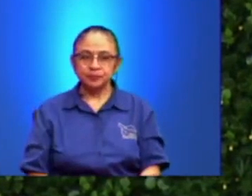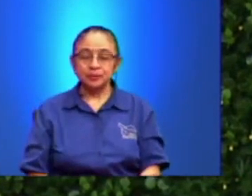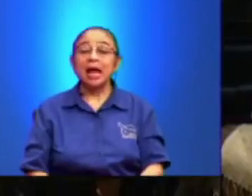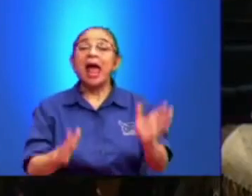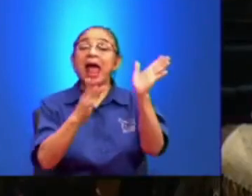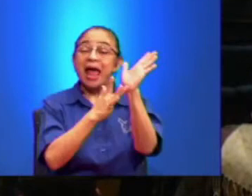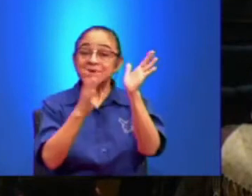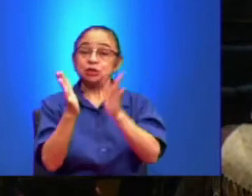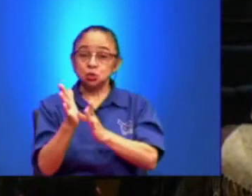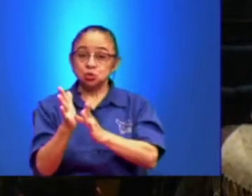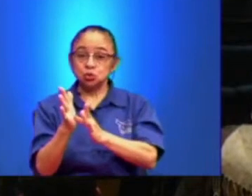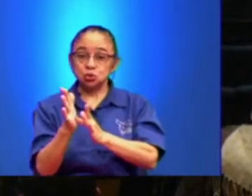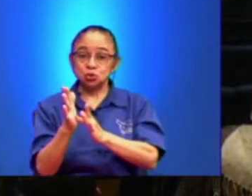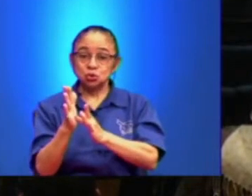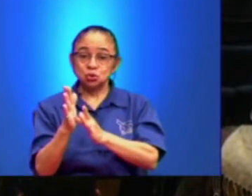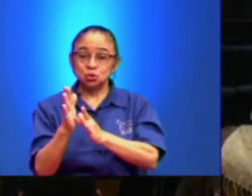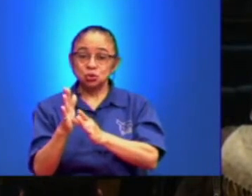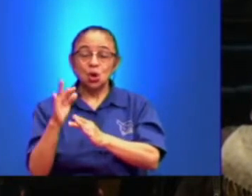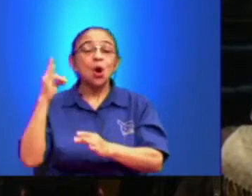jesús ungido